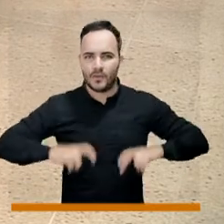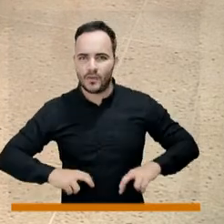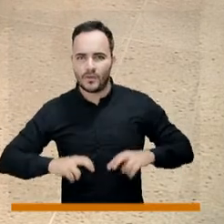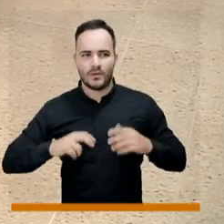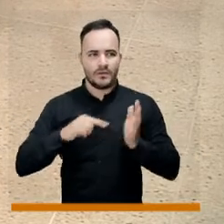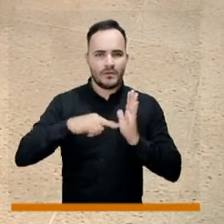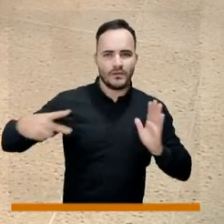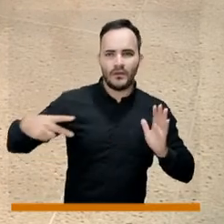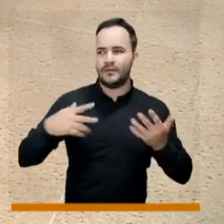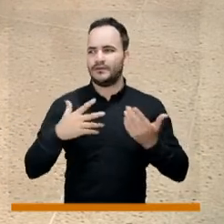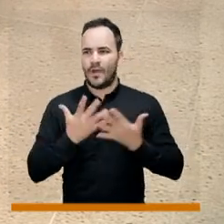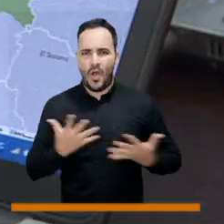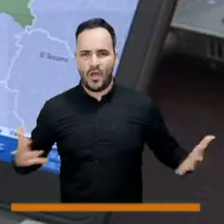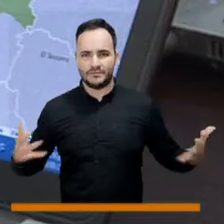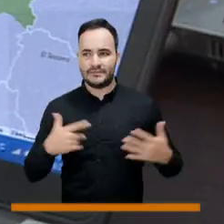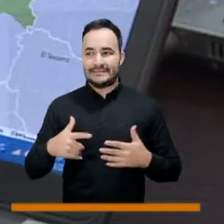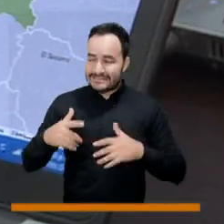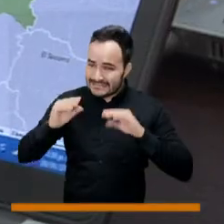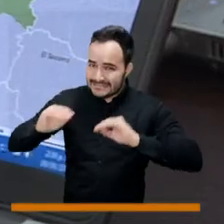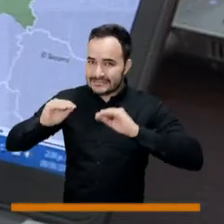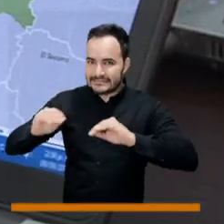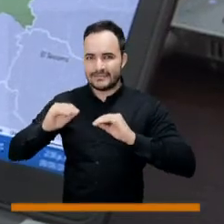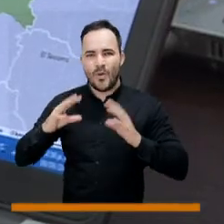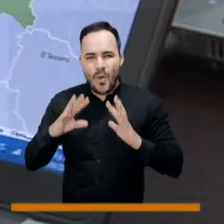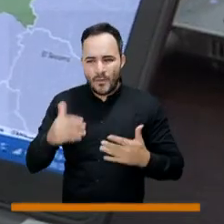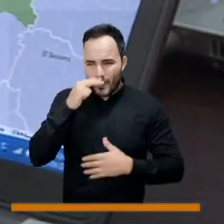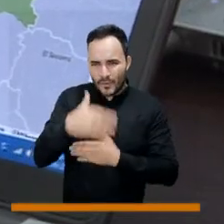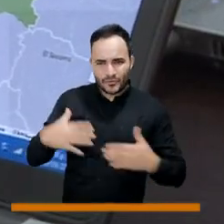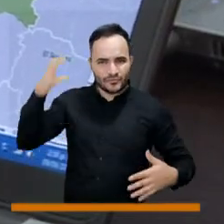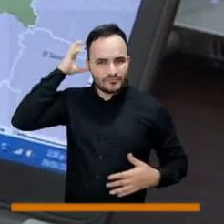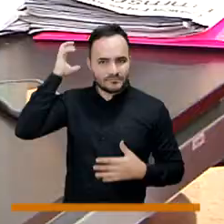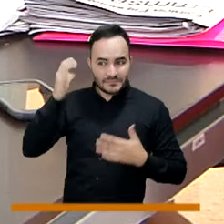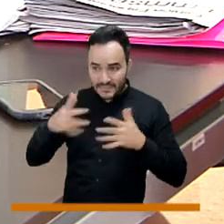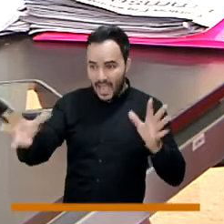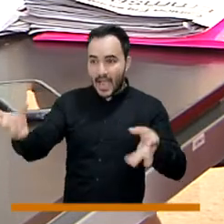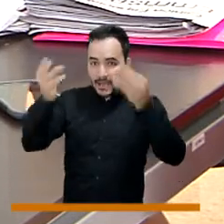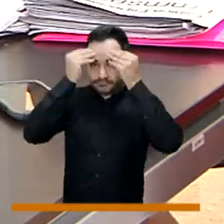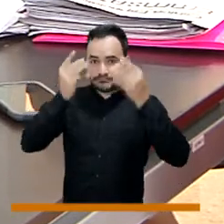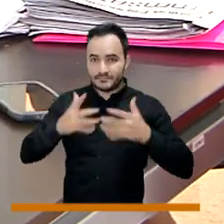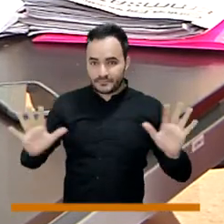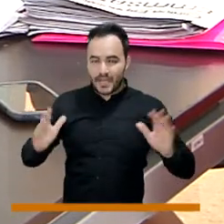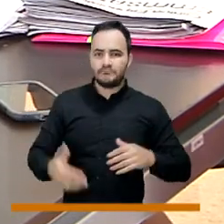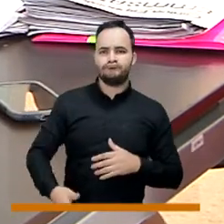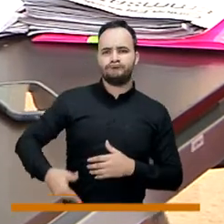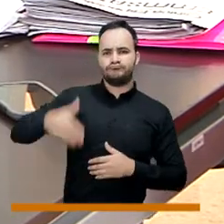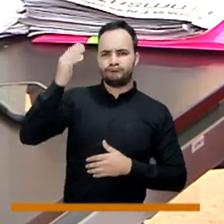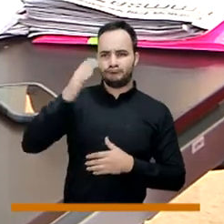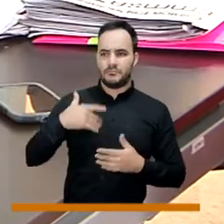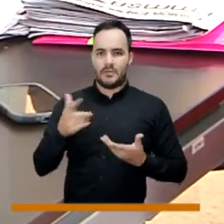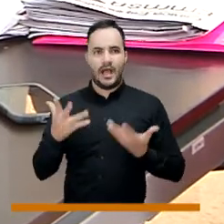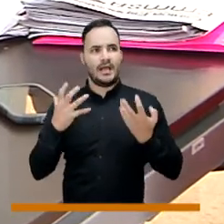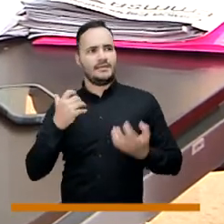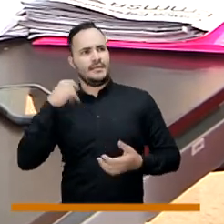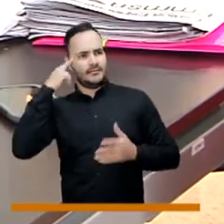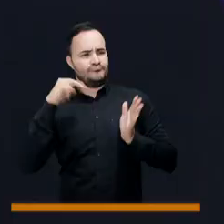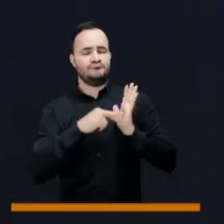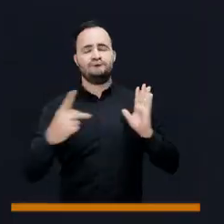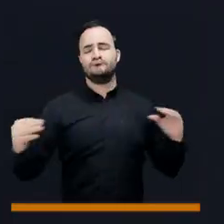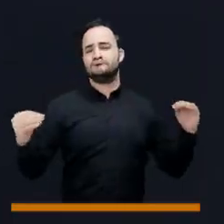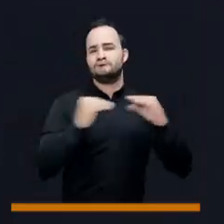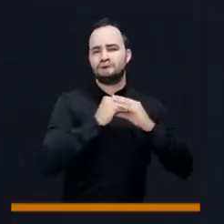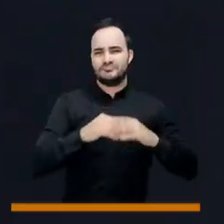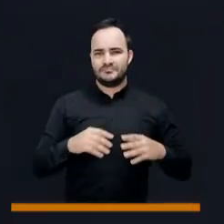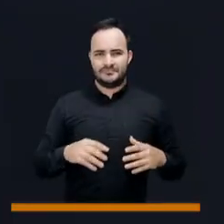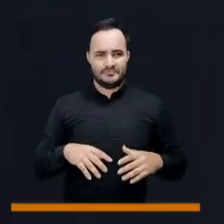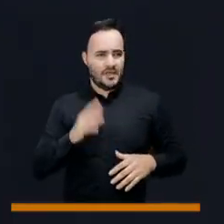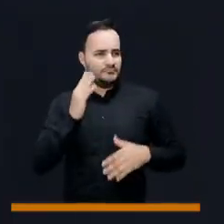tecnología, piense en desarrollo tecnológico, para luego acompañarlos en el montaje de compañías que vendan productos y servicios